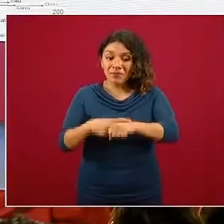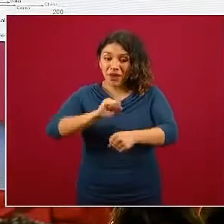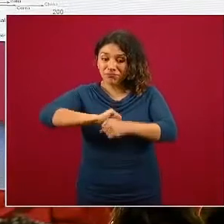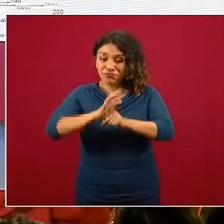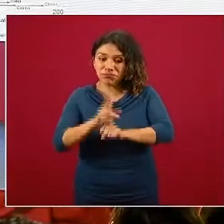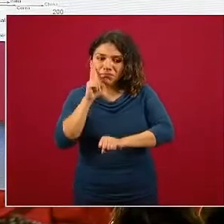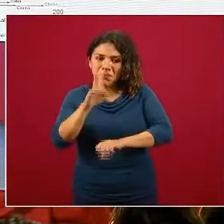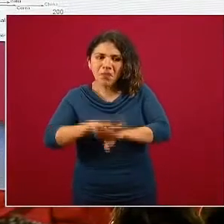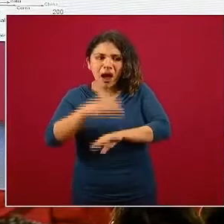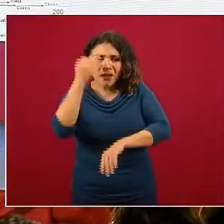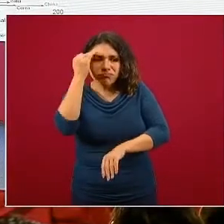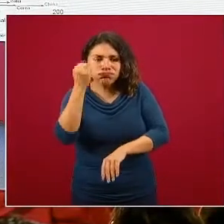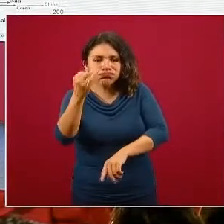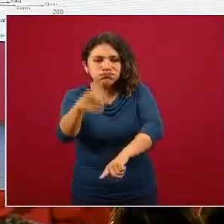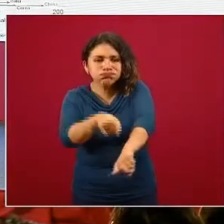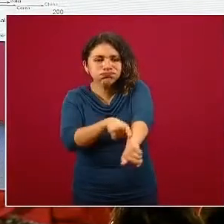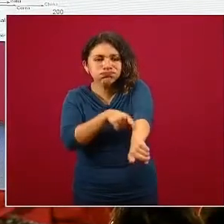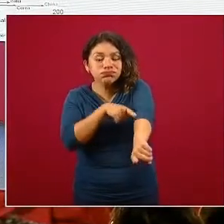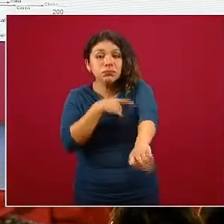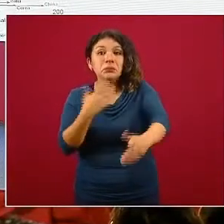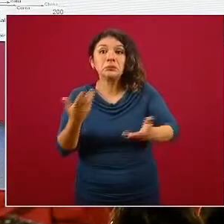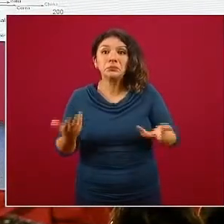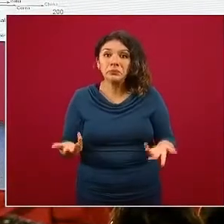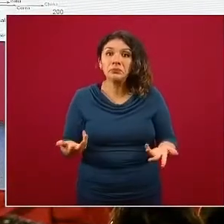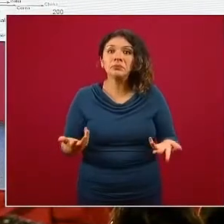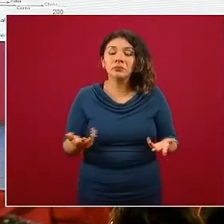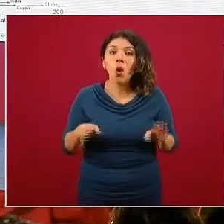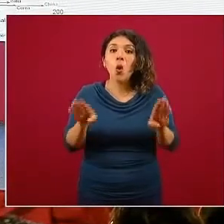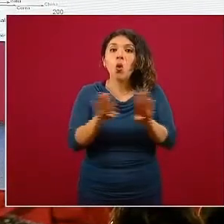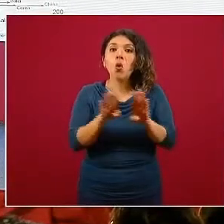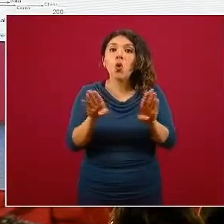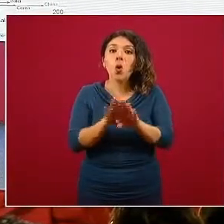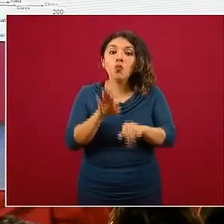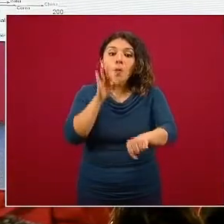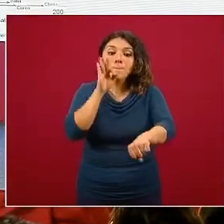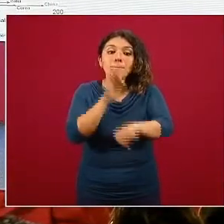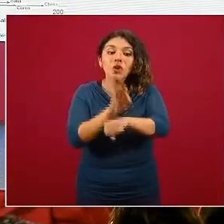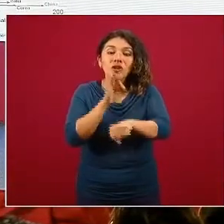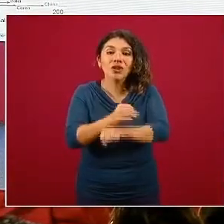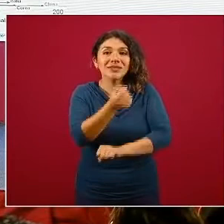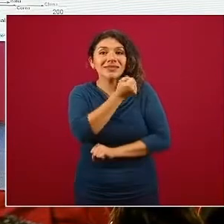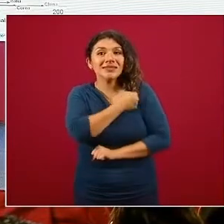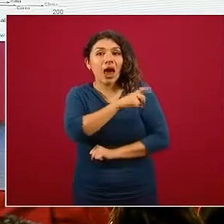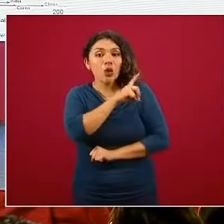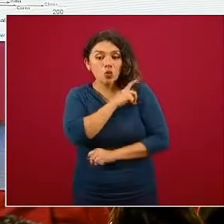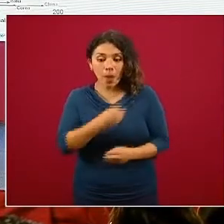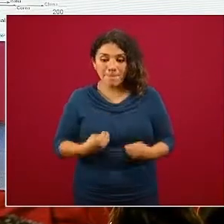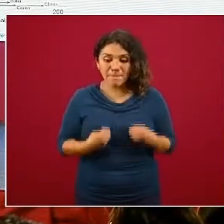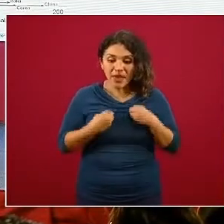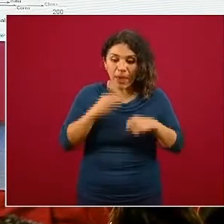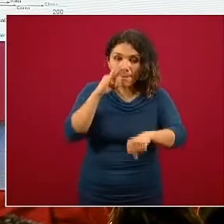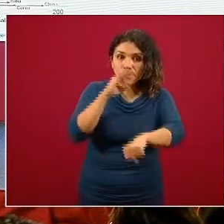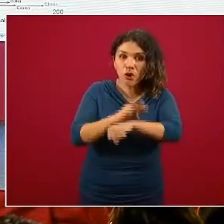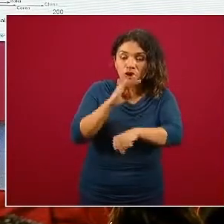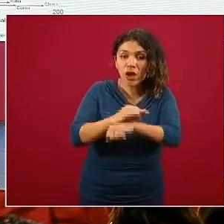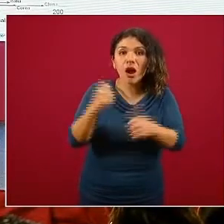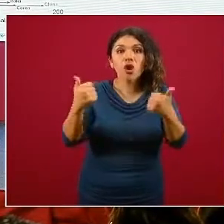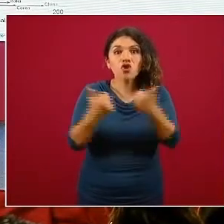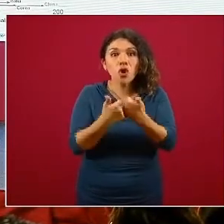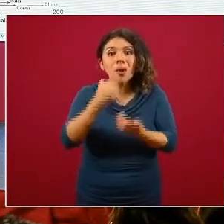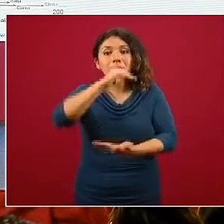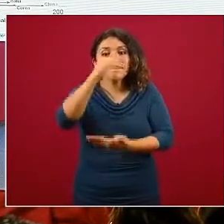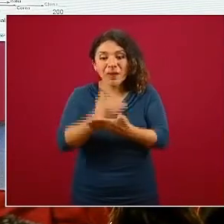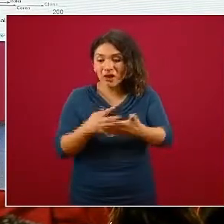larga, el equilibrio entre la protección directa de la salud y de la vida por medio de disminuir